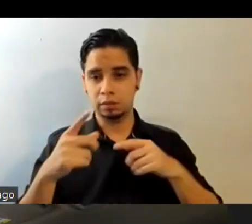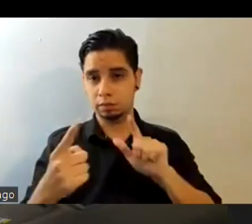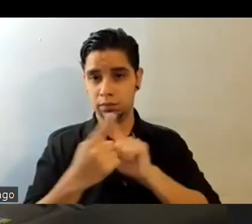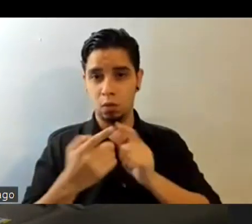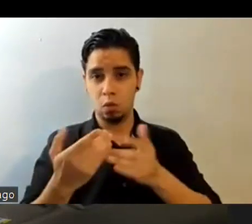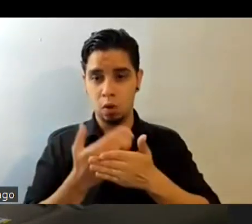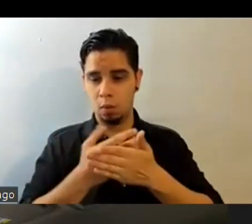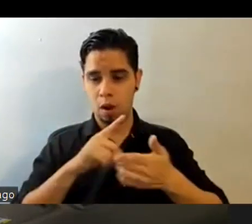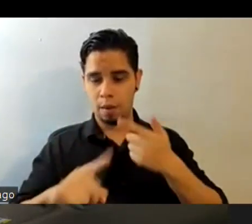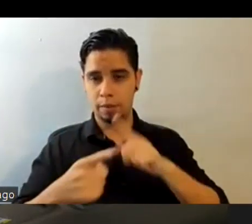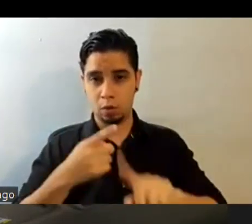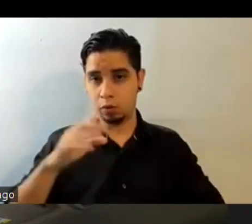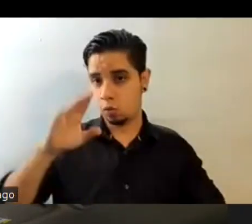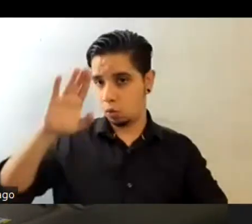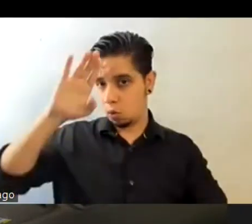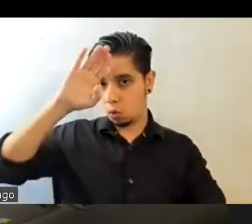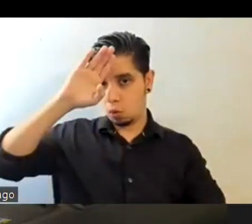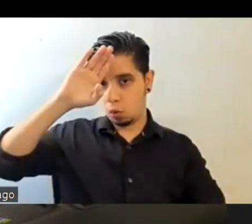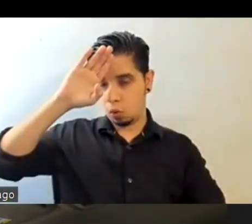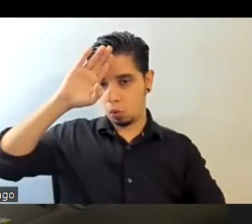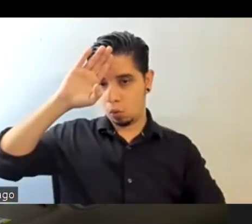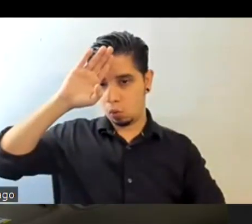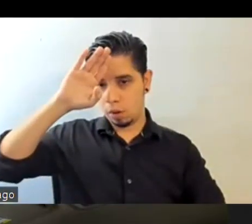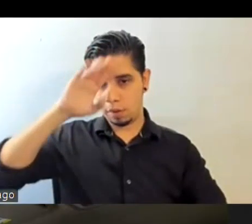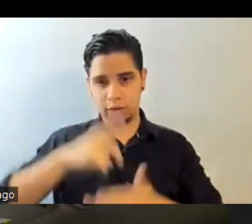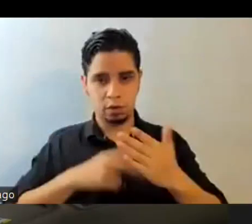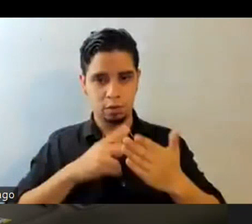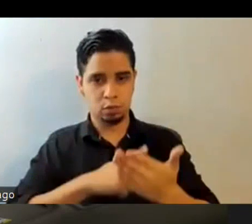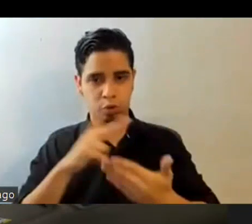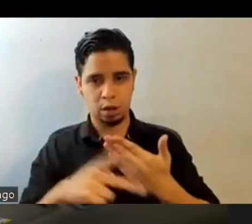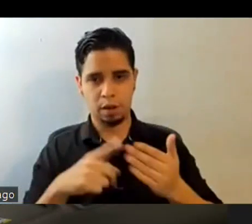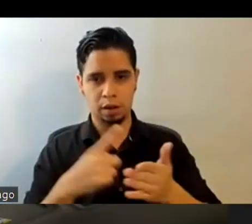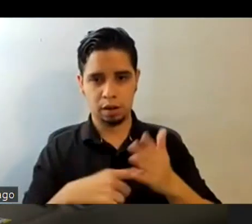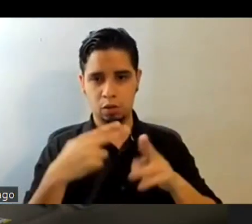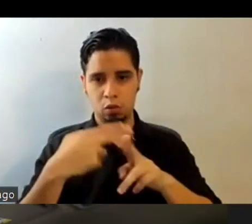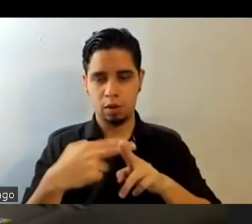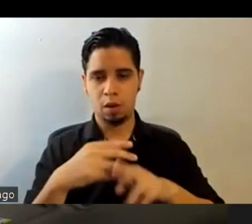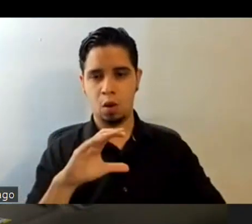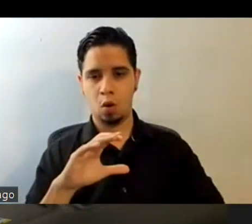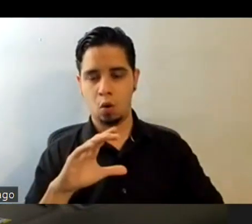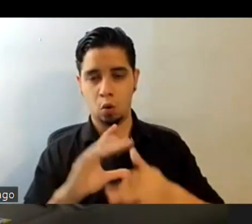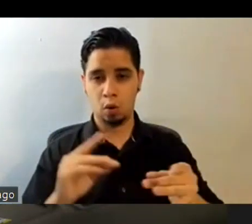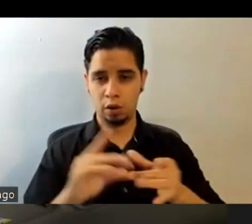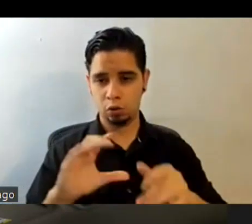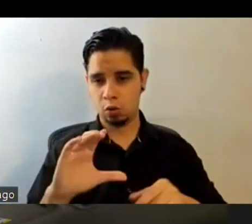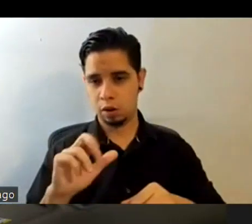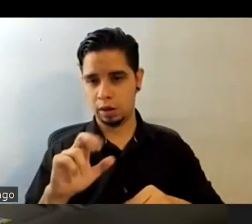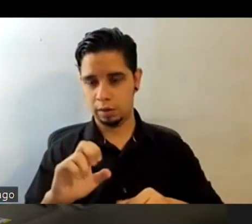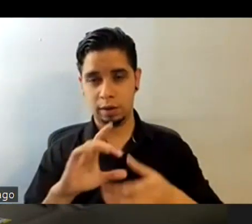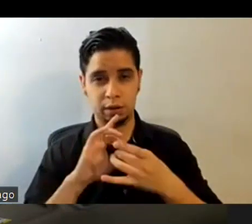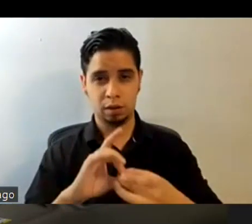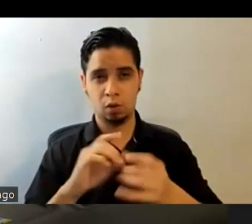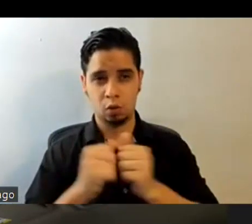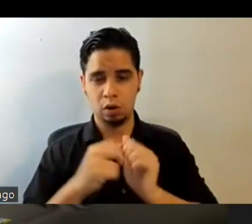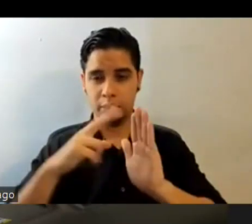amigos cubanos con los cuales hice un programa que se titula Cuento Caribe, que es dedicado a la literatura